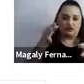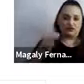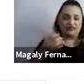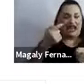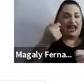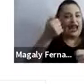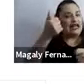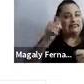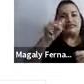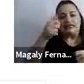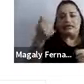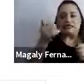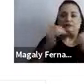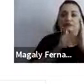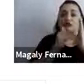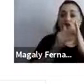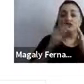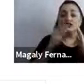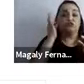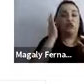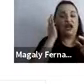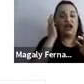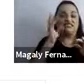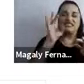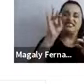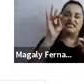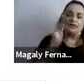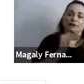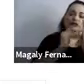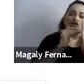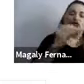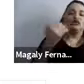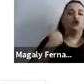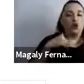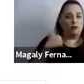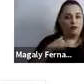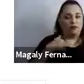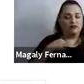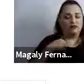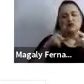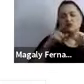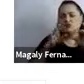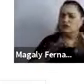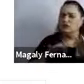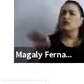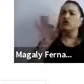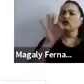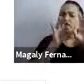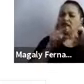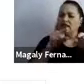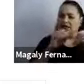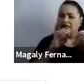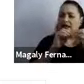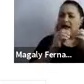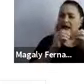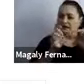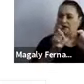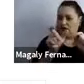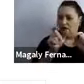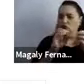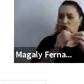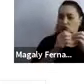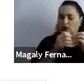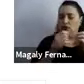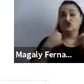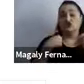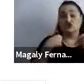millones son mujeres y 7 millones son hombres. Es muy importante esta cifra, y bueno, yo pienso que pasaré